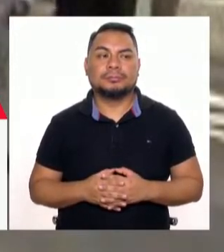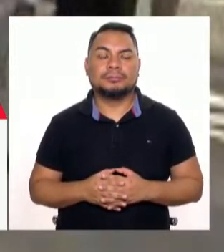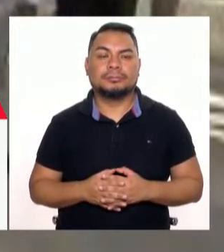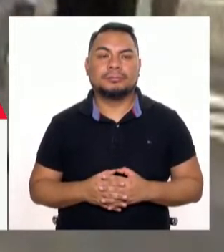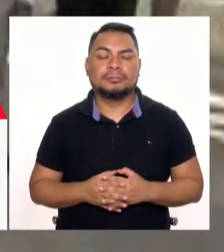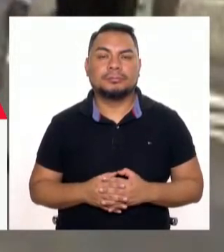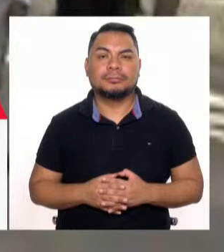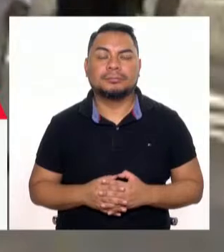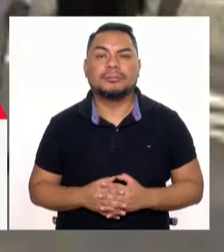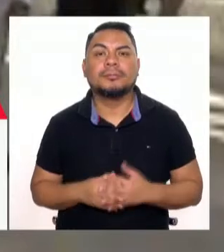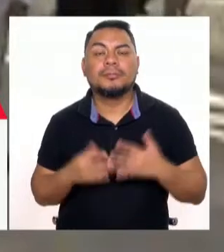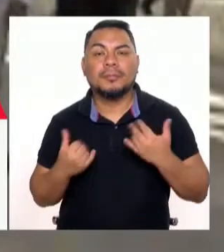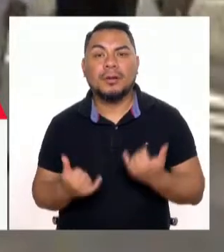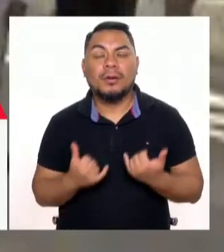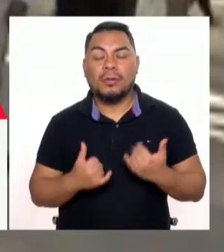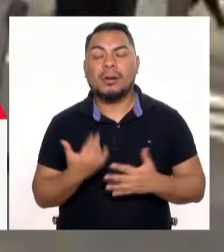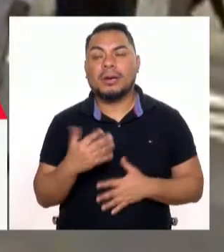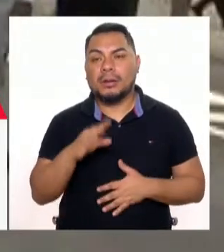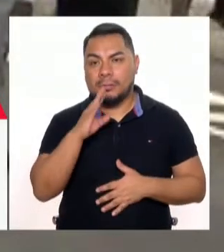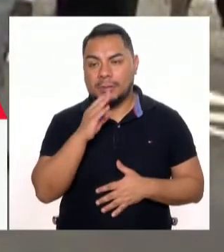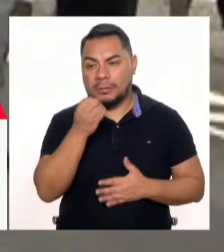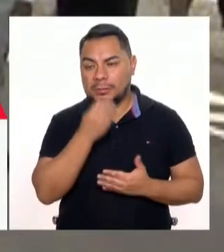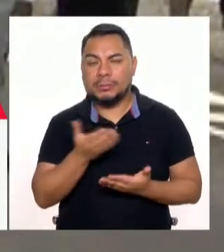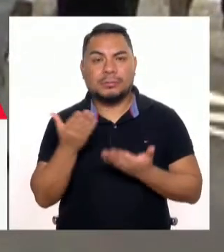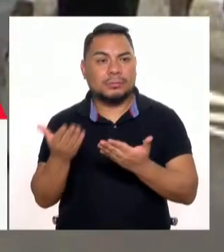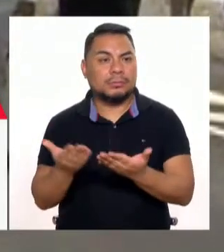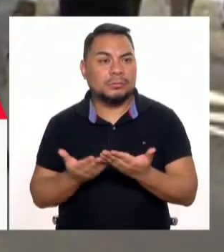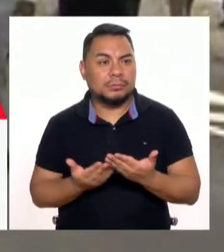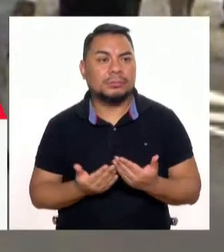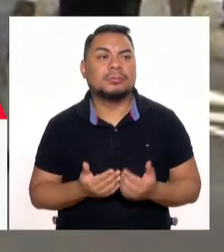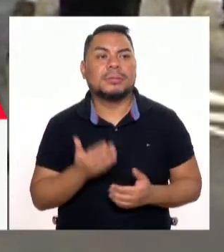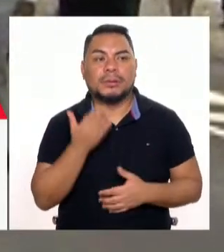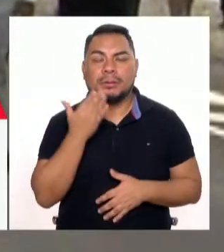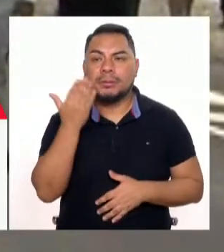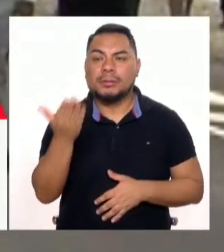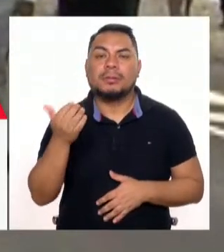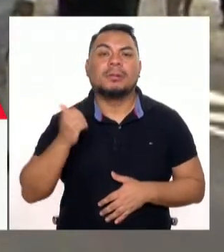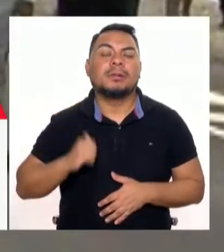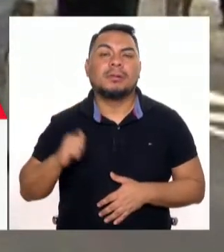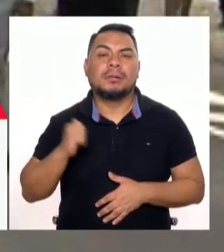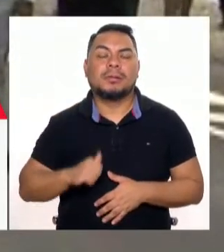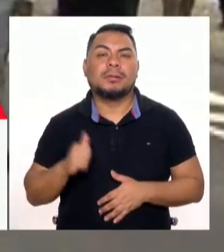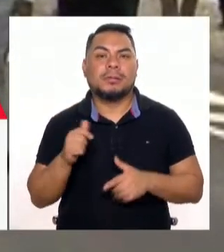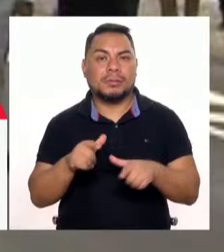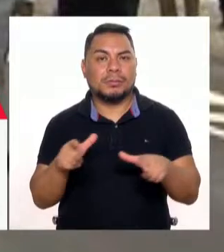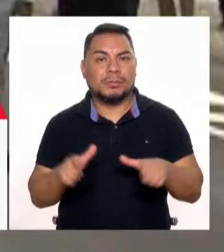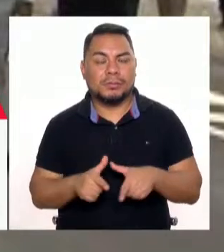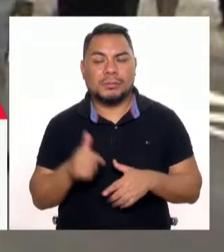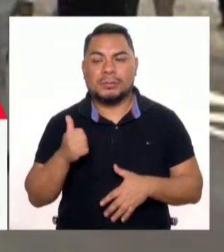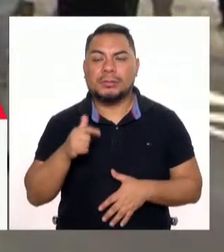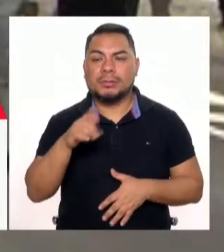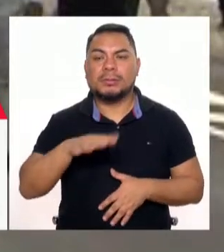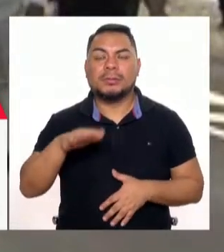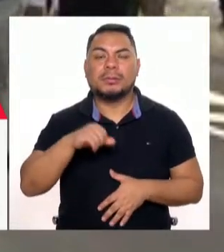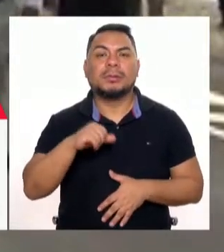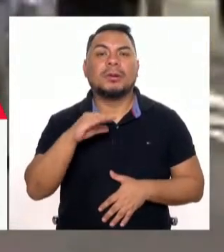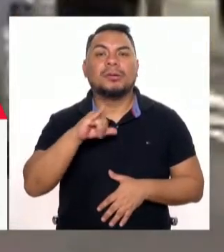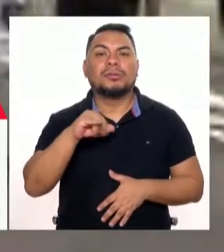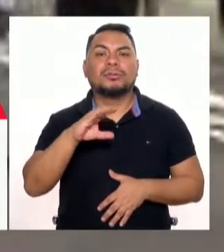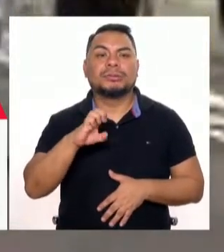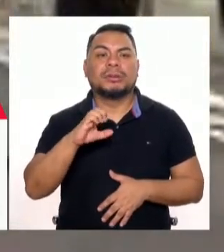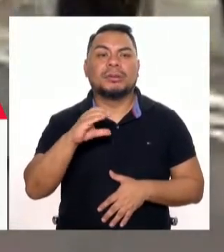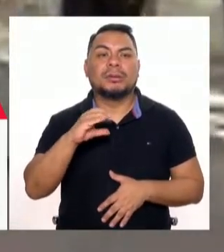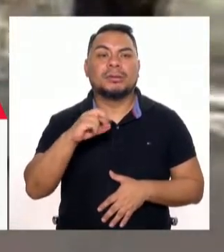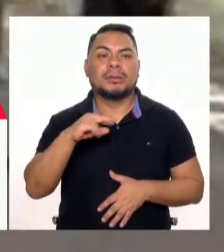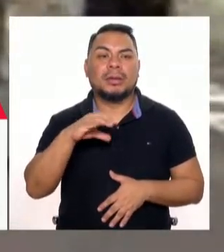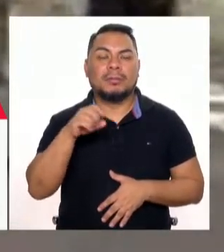a las palabras las palabras de bienvenida invitamos al alcalde distrital de José Crespo Castillo